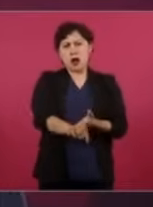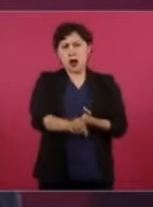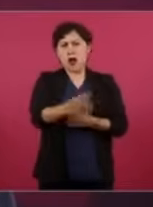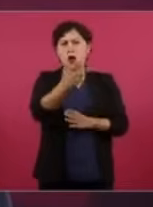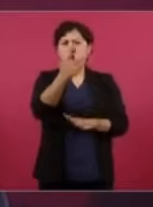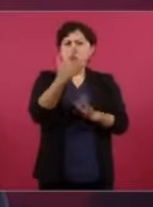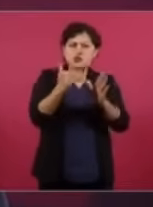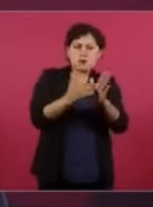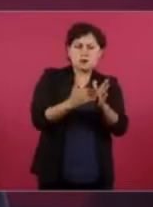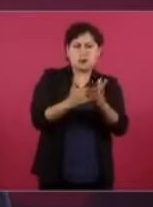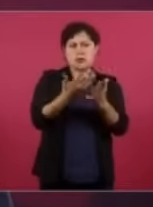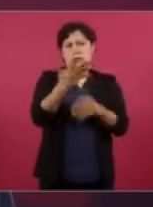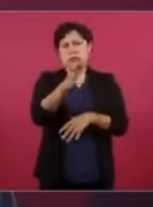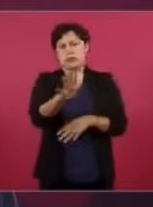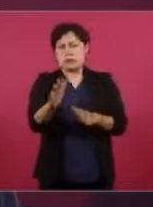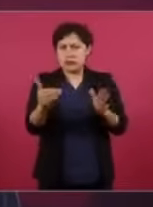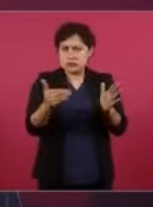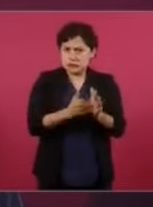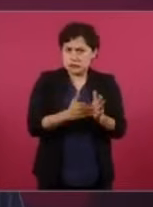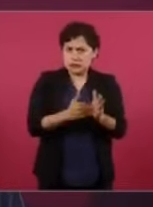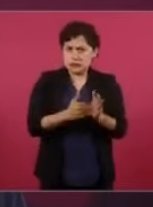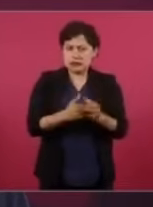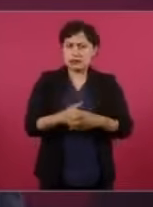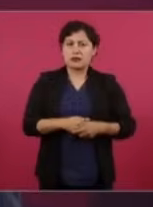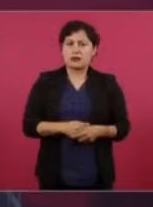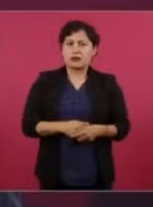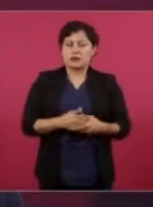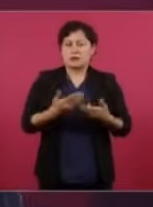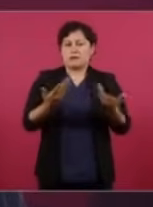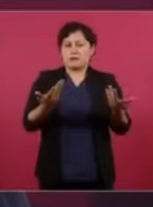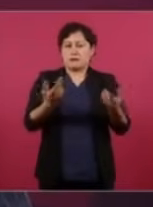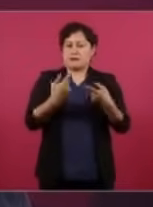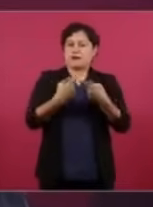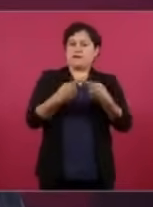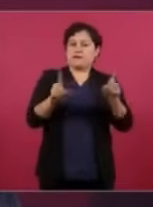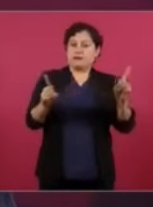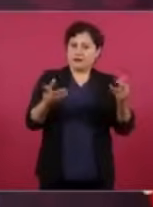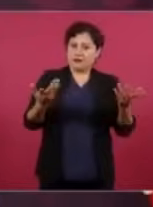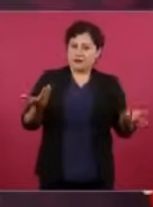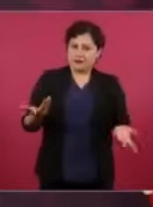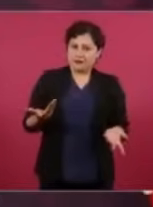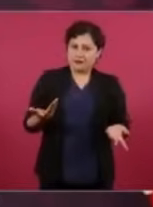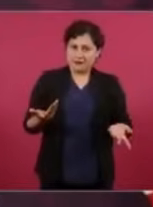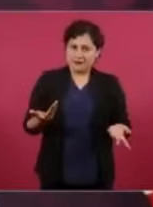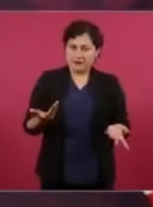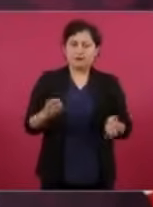8,000, 10,000. Ahora, un trabajador,